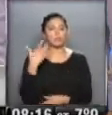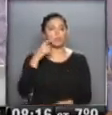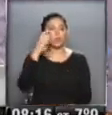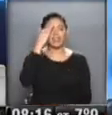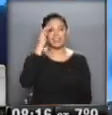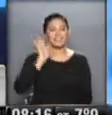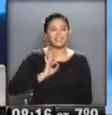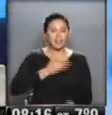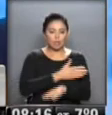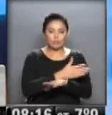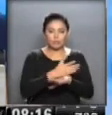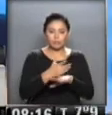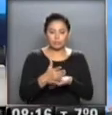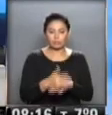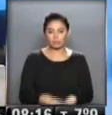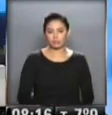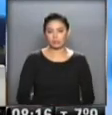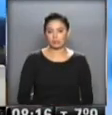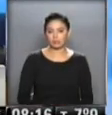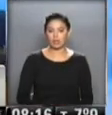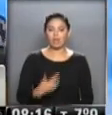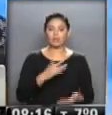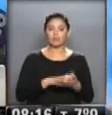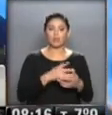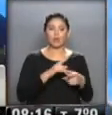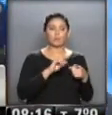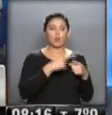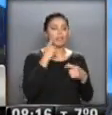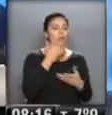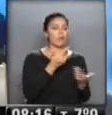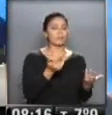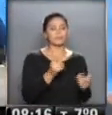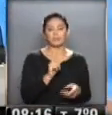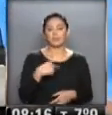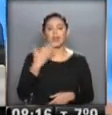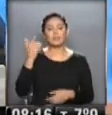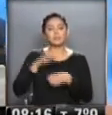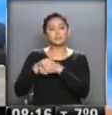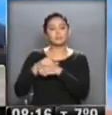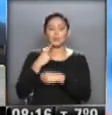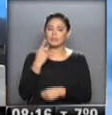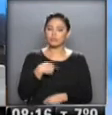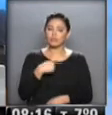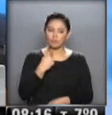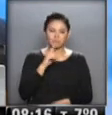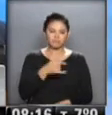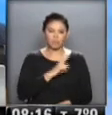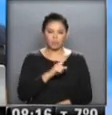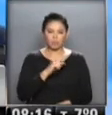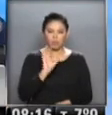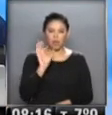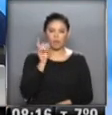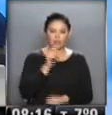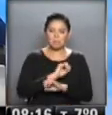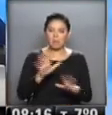años. Nunca utilicé esto en términos políticos. Bueno, un día un grupo de amigos vinieron a plantearme que ellos no estaban de acuerdo con la Confederación